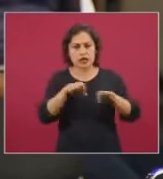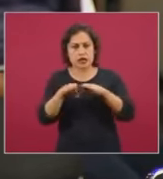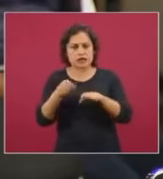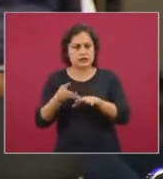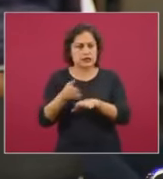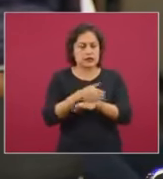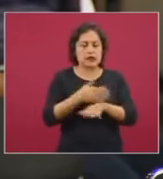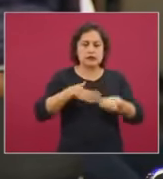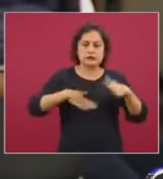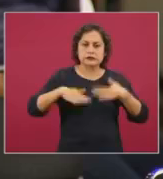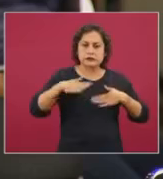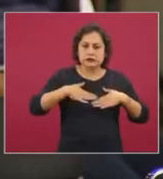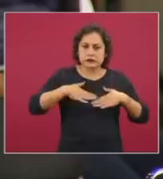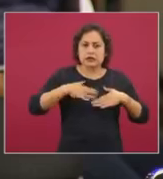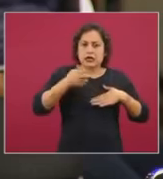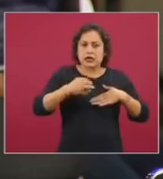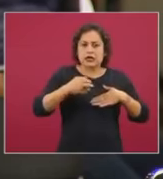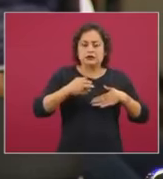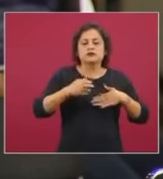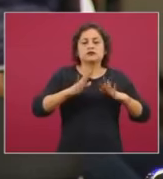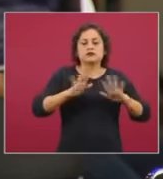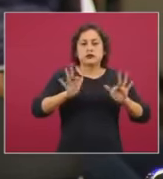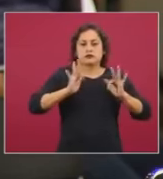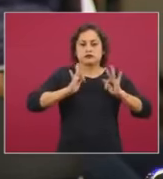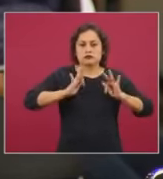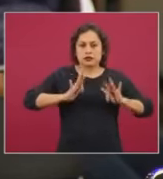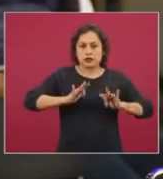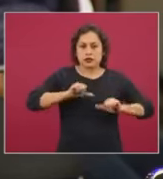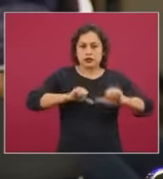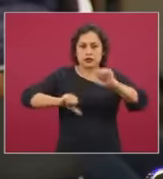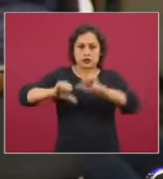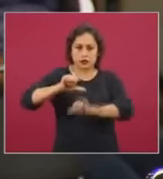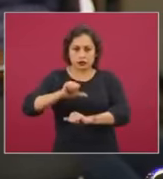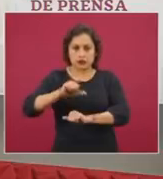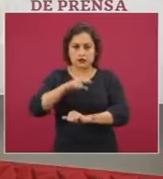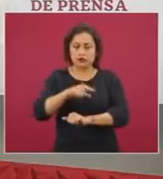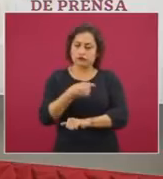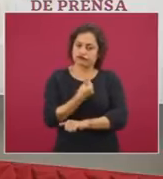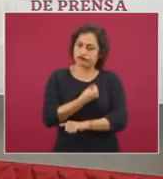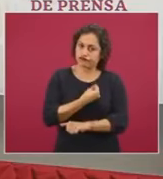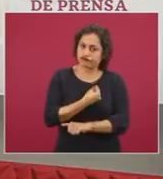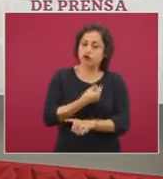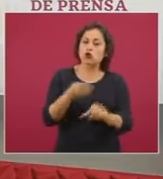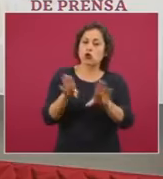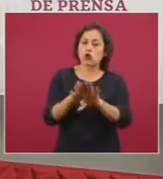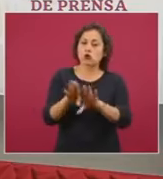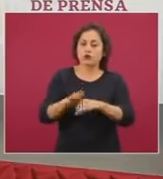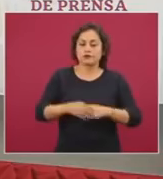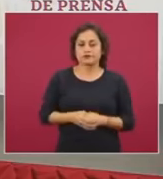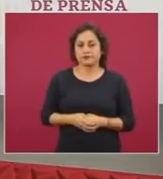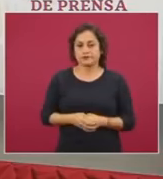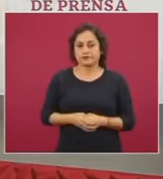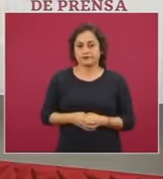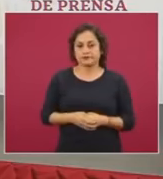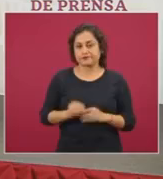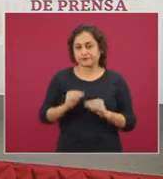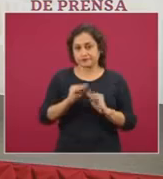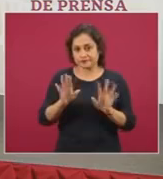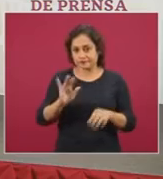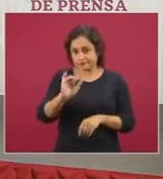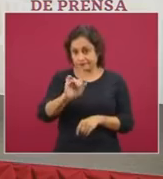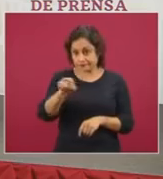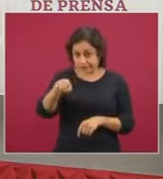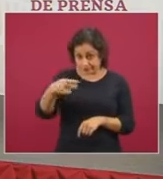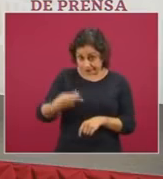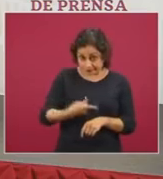los primeros que están en esta línea de combate y que no se echen para atrás? Claro. No, pues muchas gracias. Creo que es muy